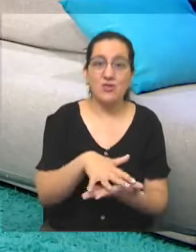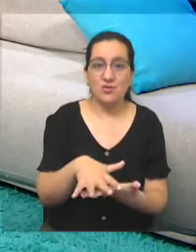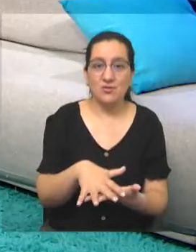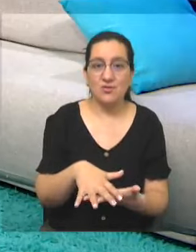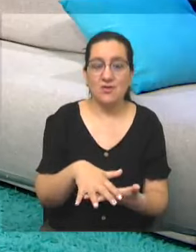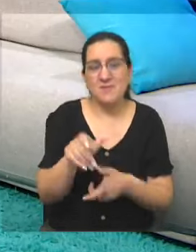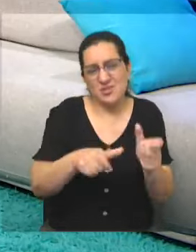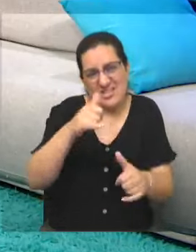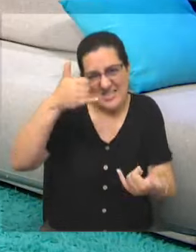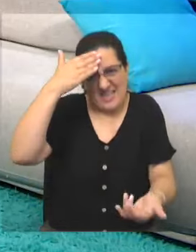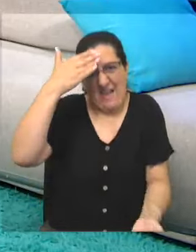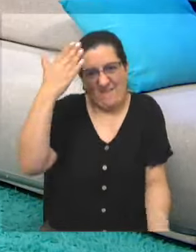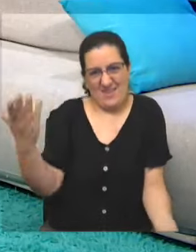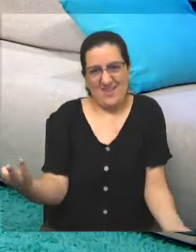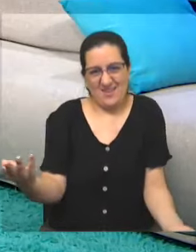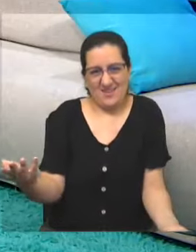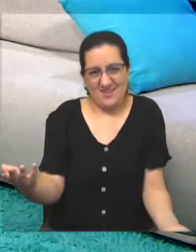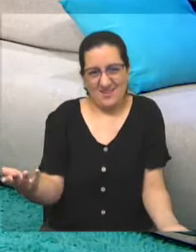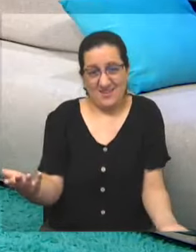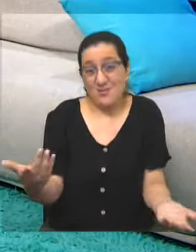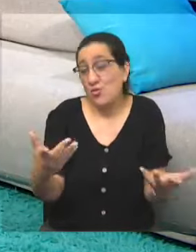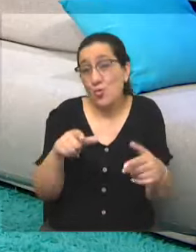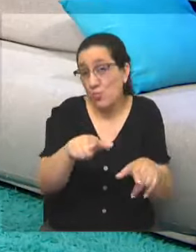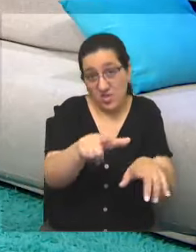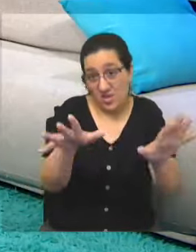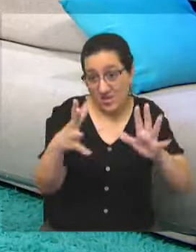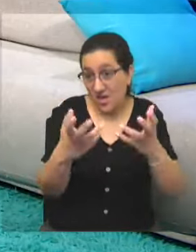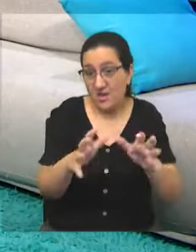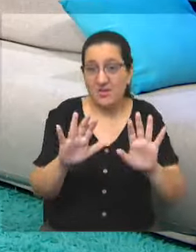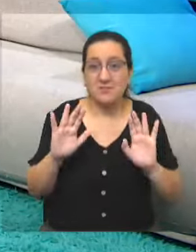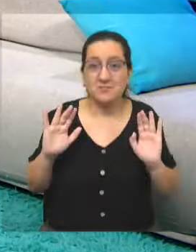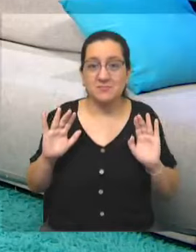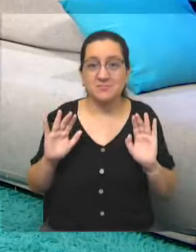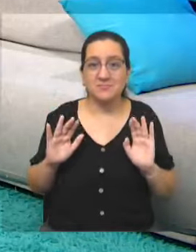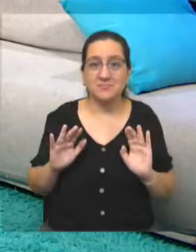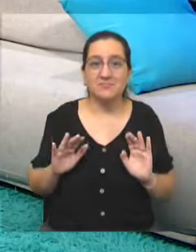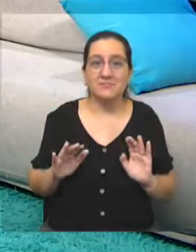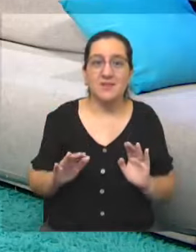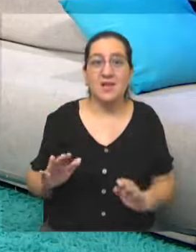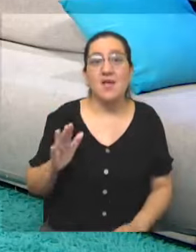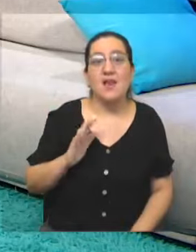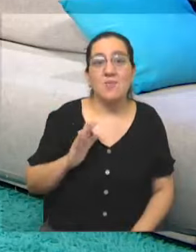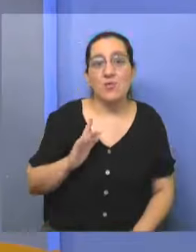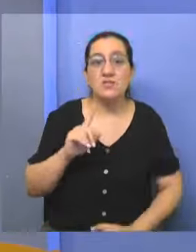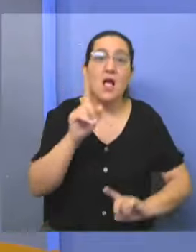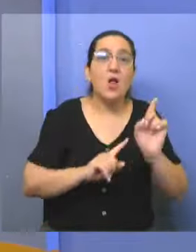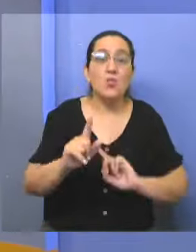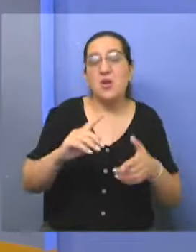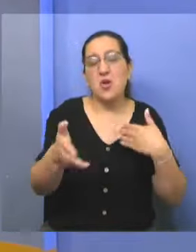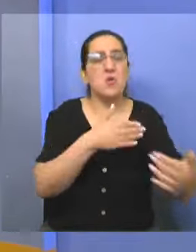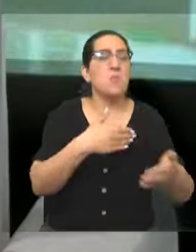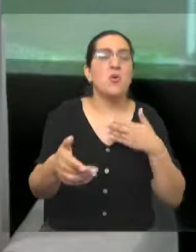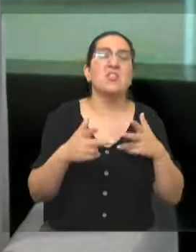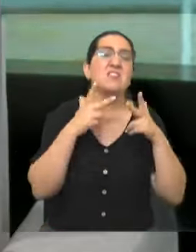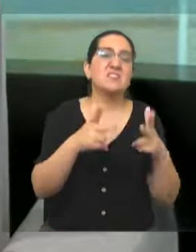sabe. A esta altura del partido. Como quieran. No sé, como que vos sos el conductor. Yo no me voy a meter en la... Viste que las mujeres hay esa cosa de que no se les pregunta la edad.